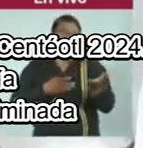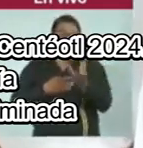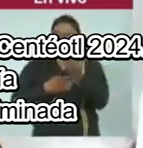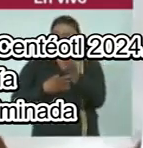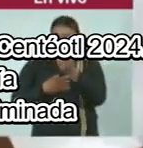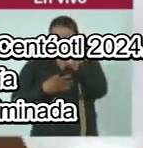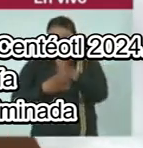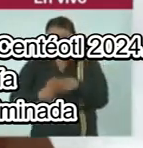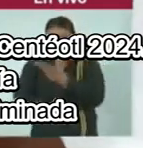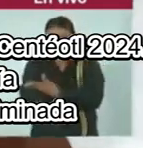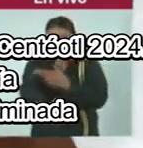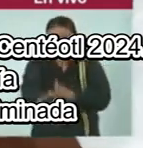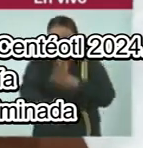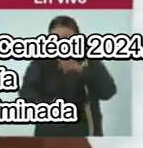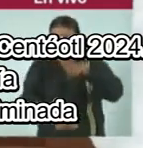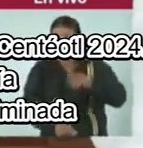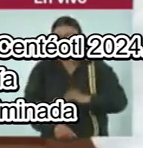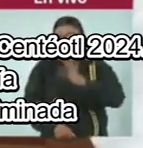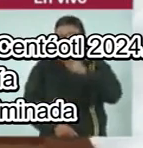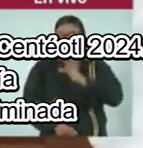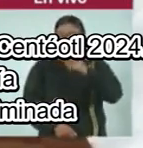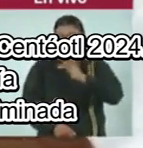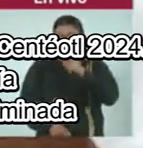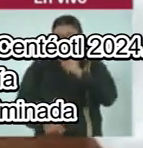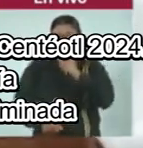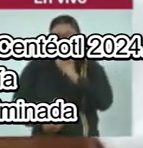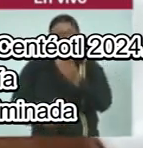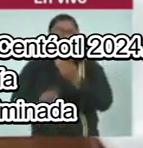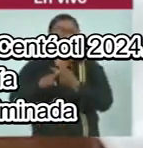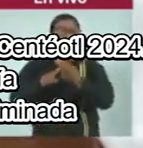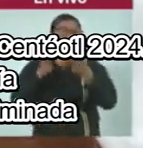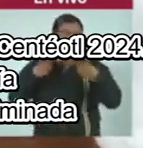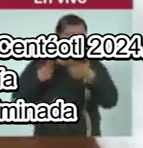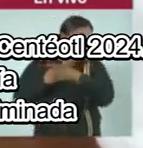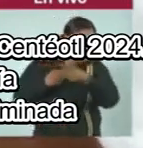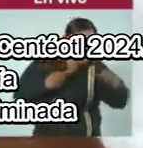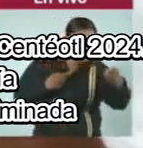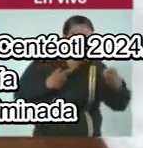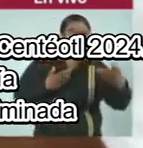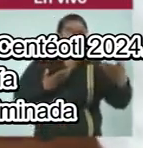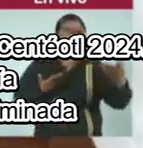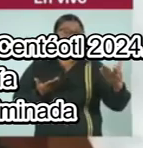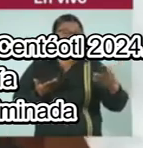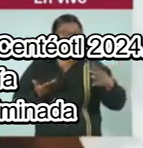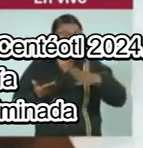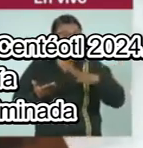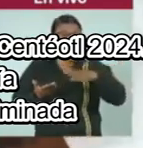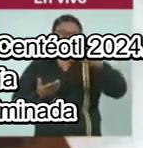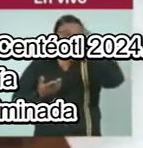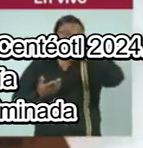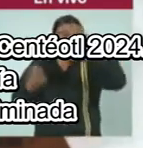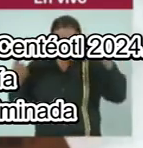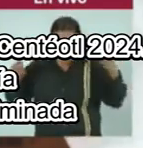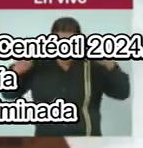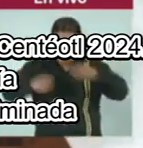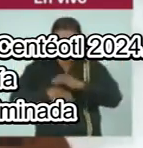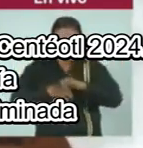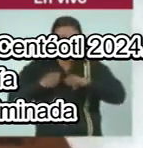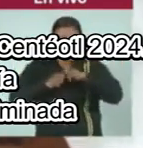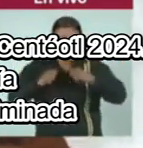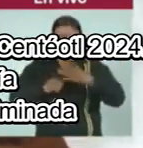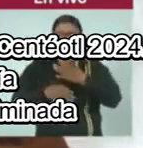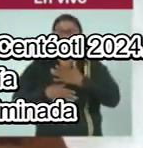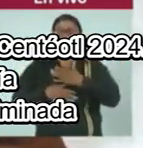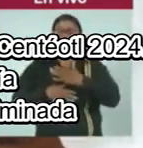fue lo que pasó yo no me di cuenta la verdad Y si alguien del público pasó y me puso ese plástico y es mi